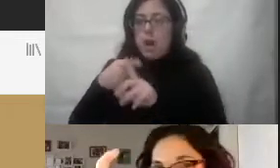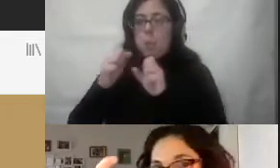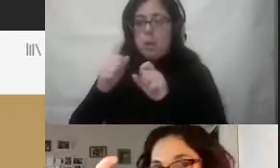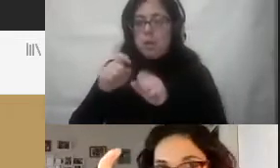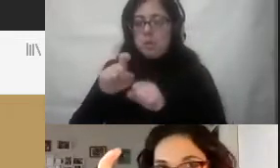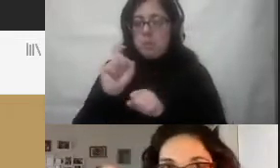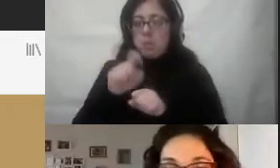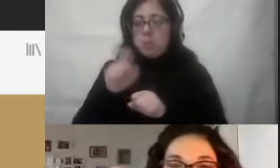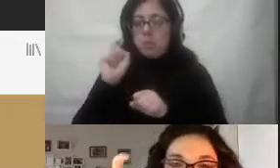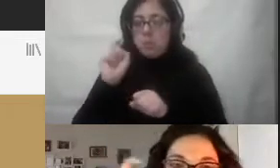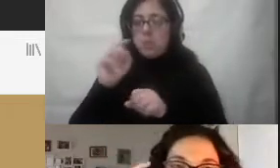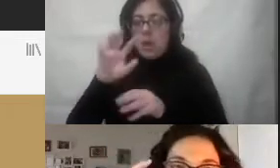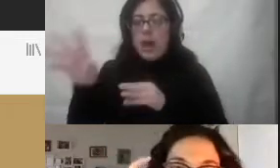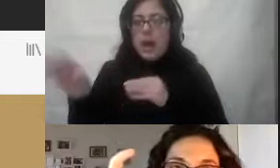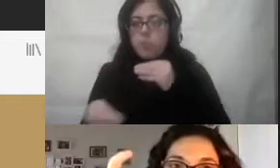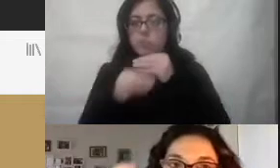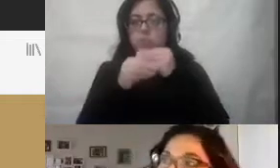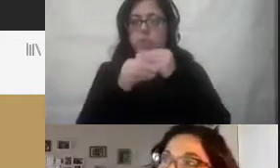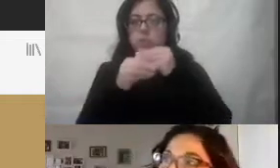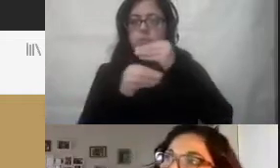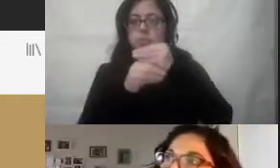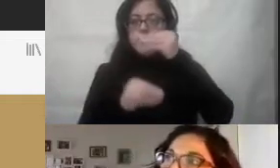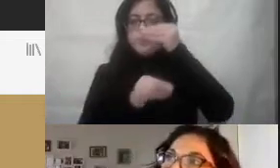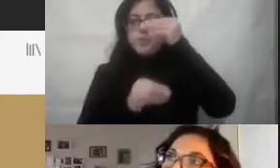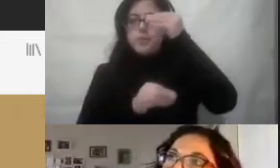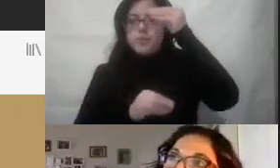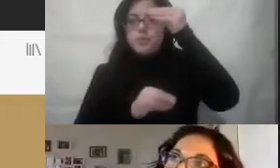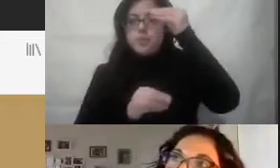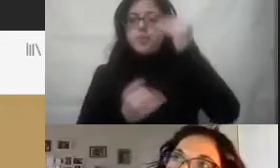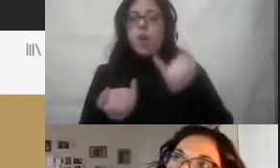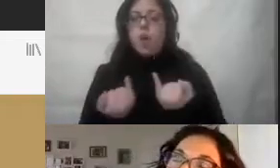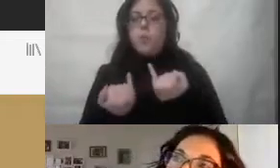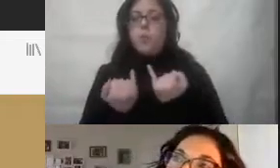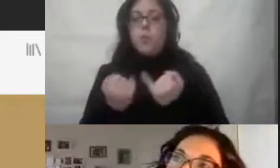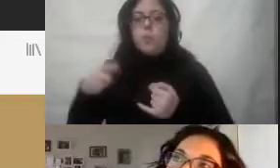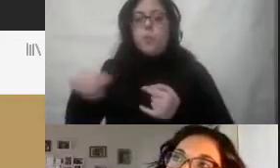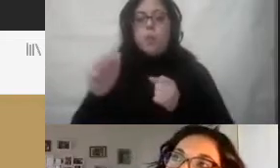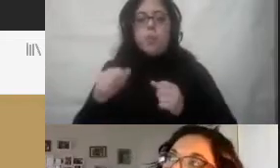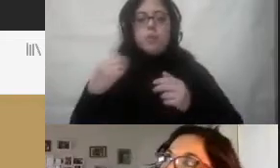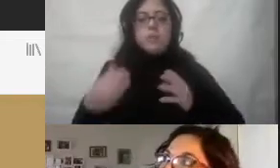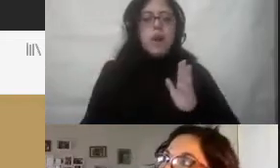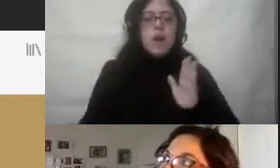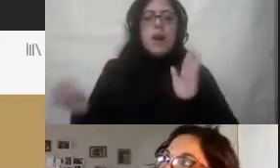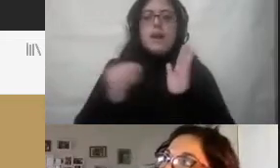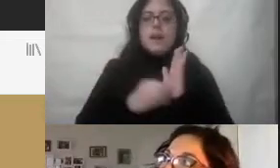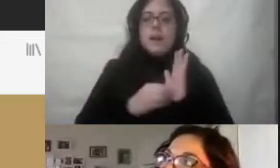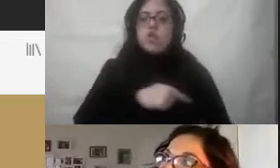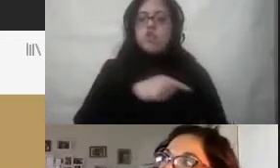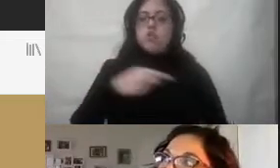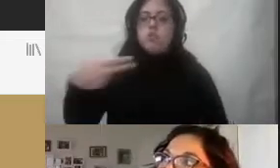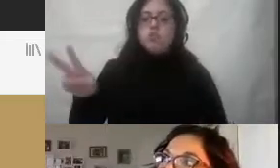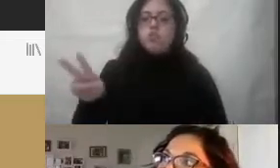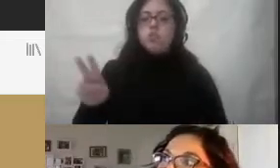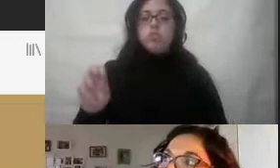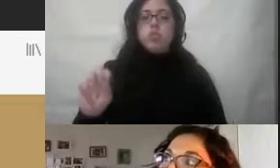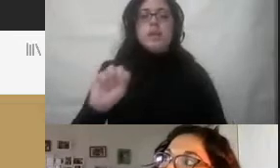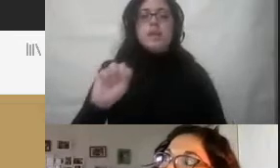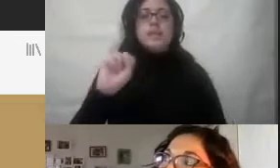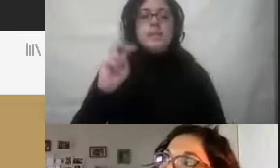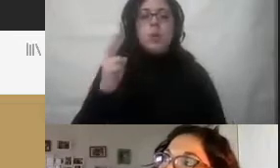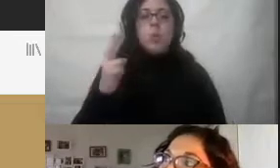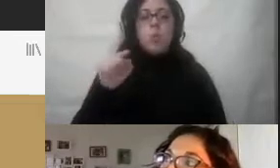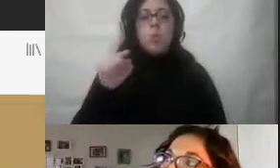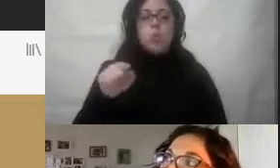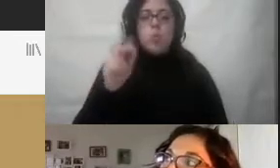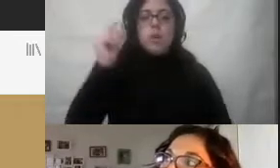post-it, le digo yo, ¿ya? Entonces agregan un post-it, pueden poner su nombre en la primera parte, y luego, en este caso, la